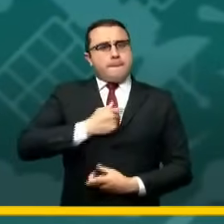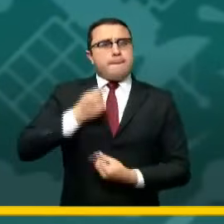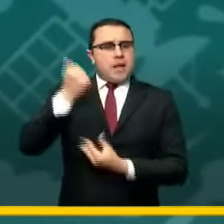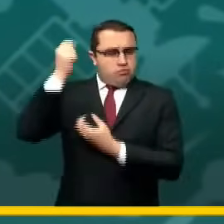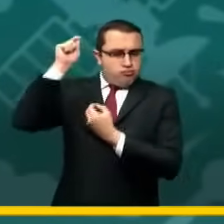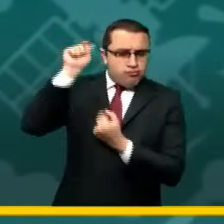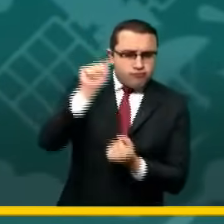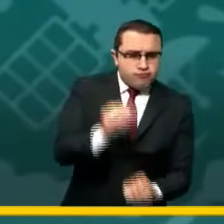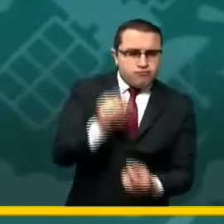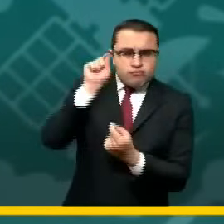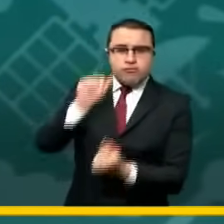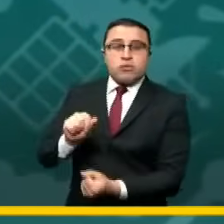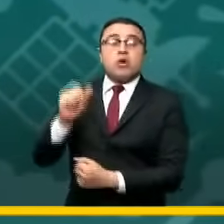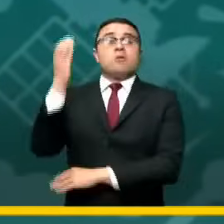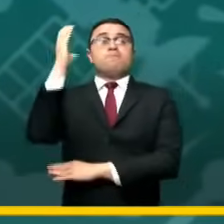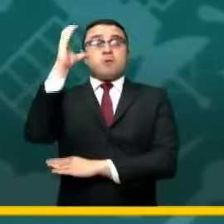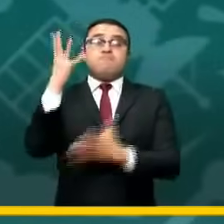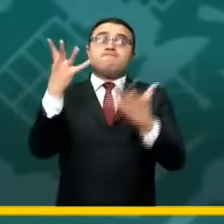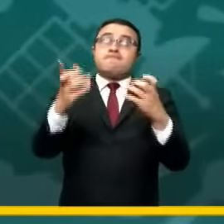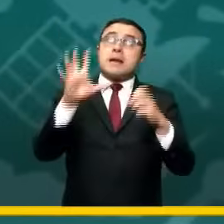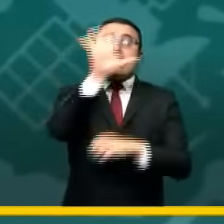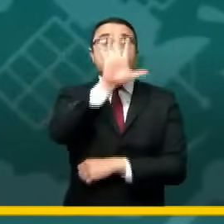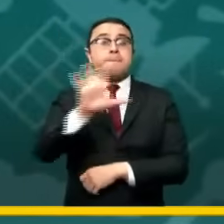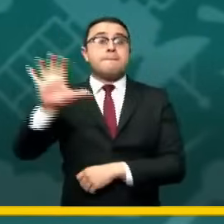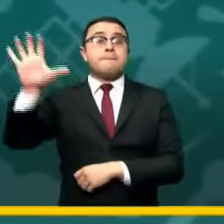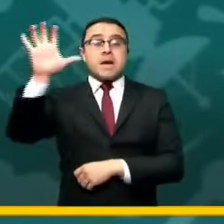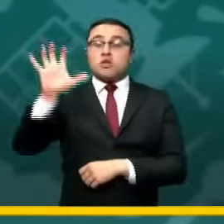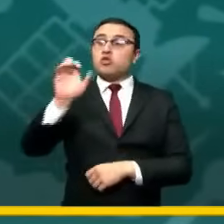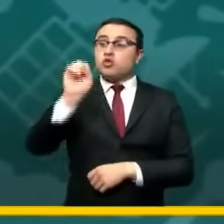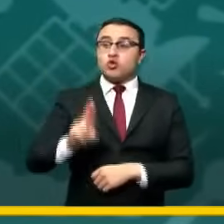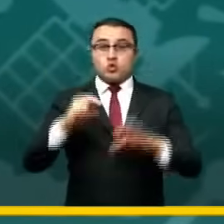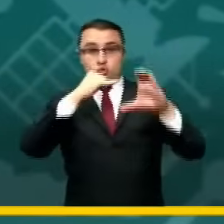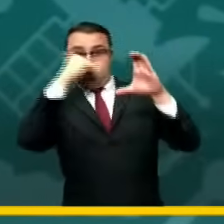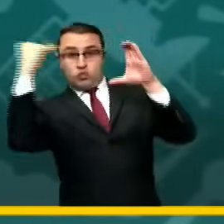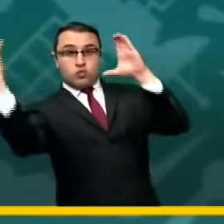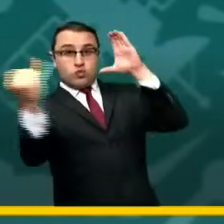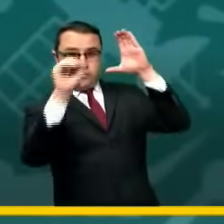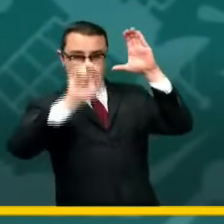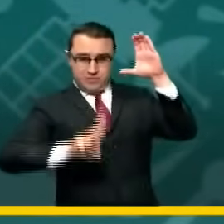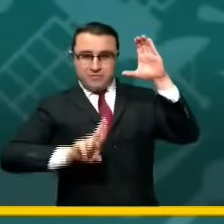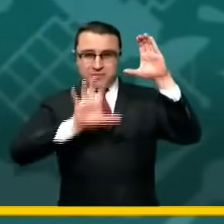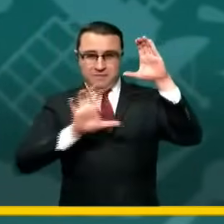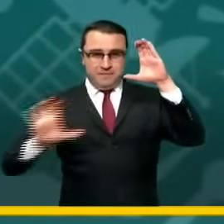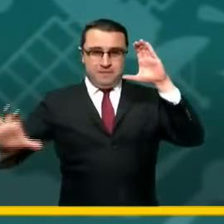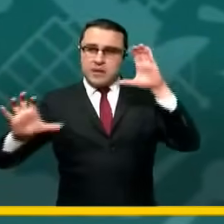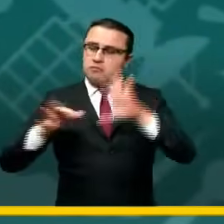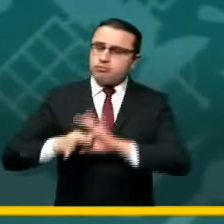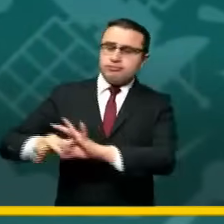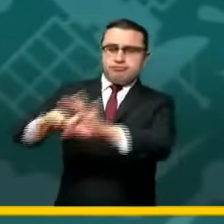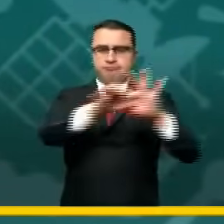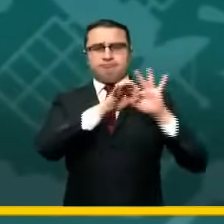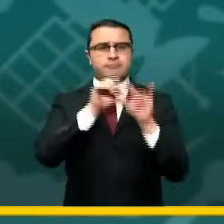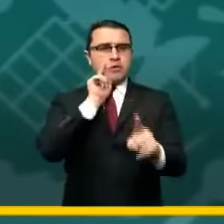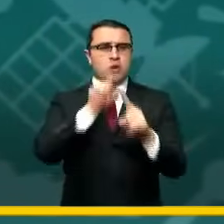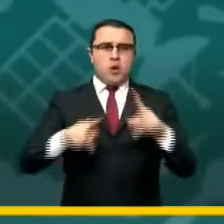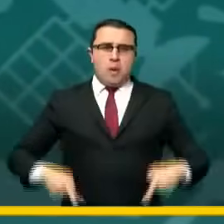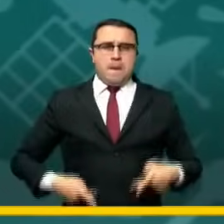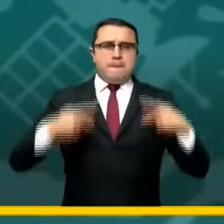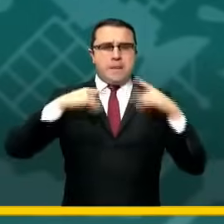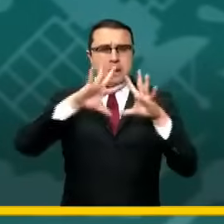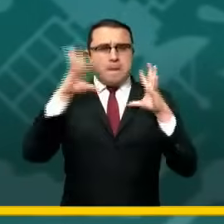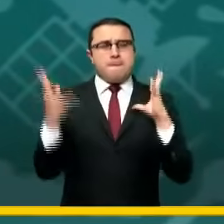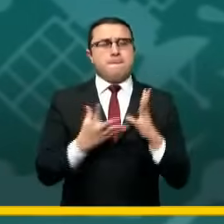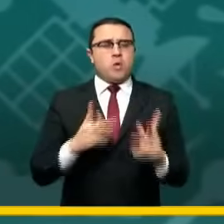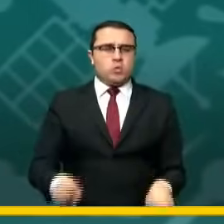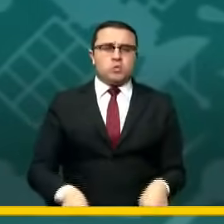recursos. Colombia espera la unidad de los países del sur en torno a salvar la vida en el planeta y la existencia